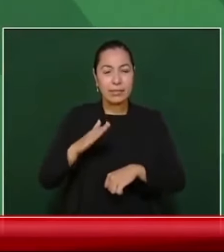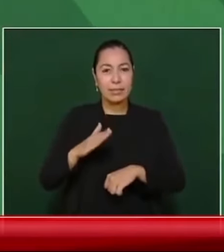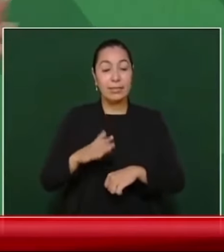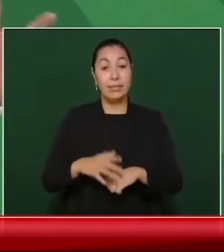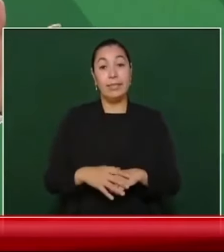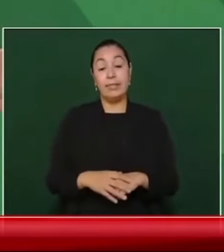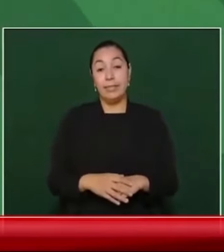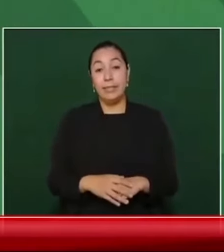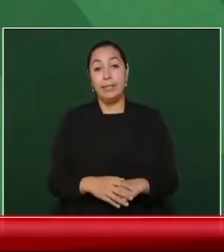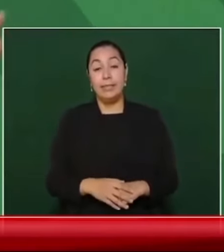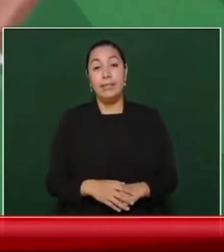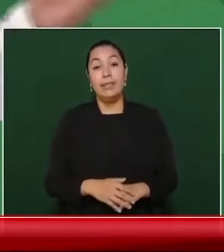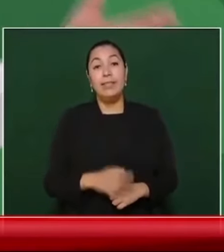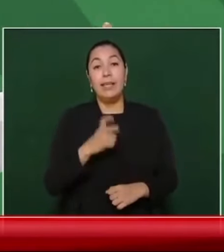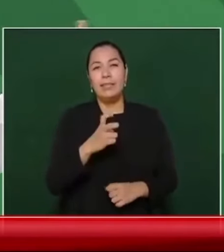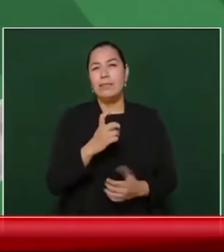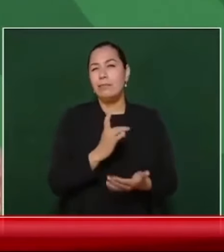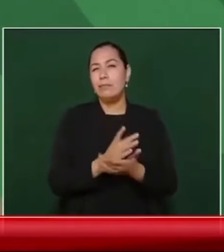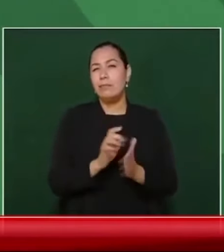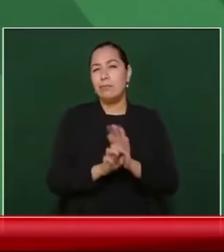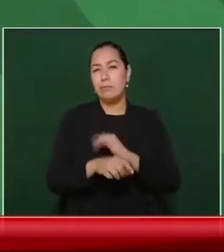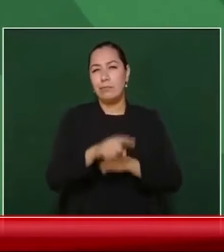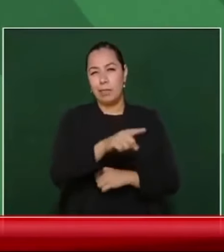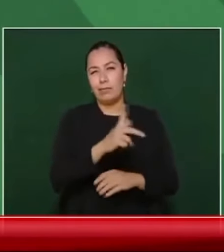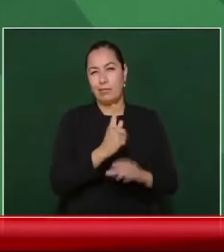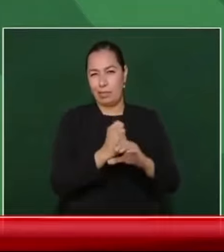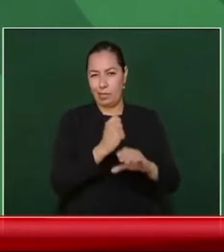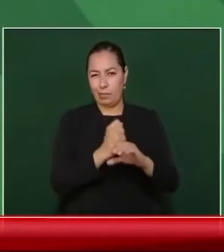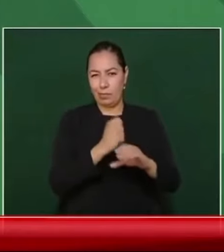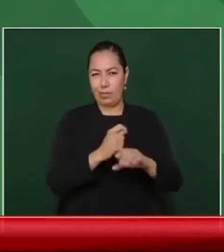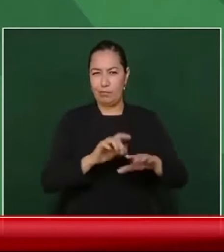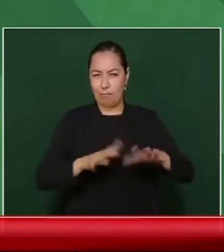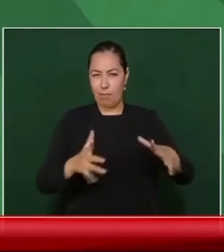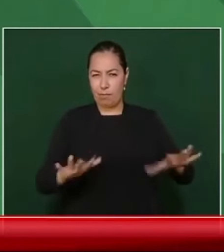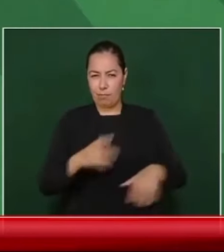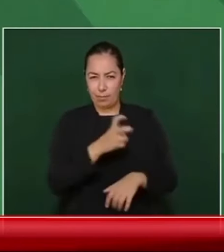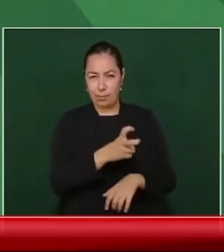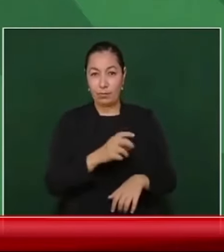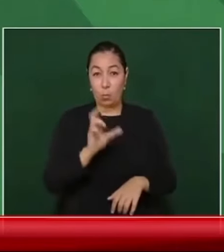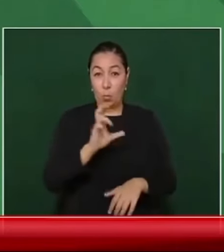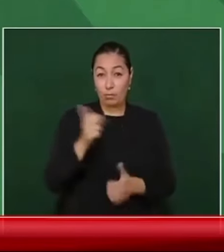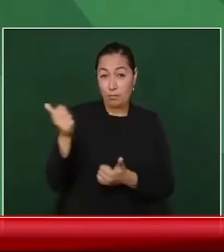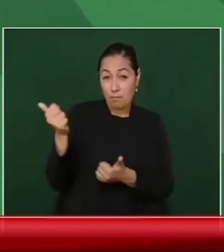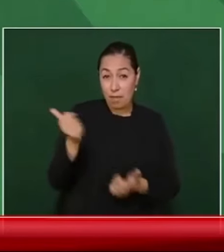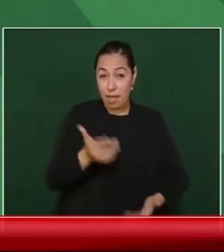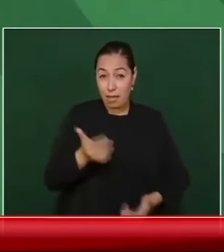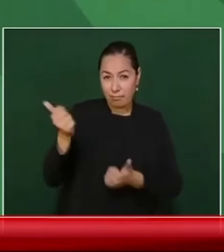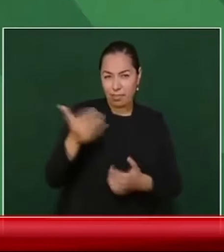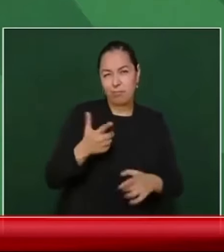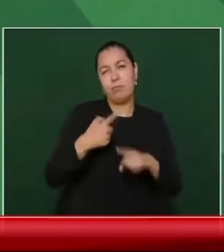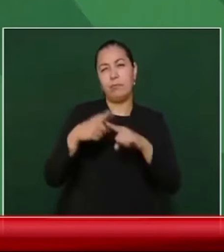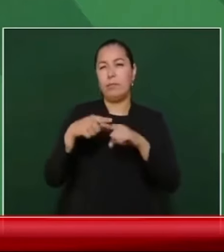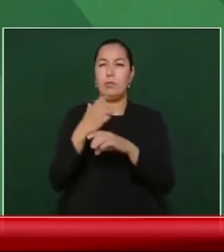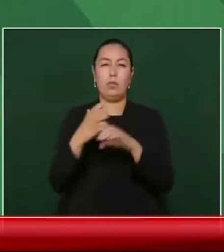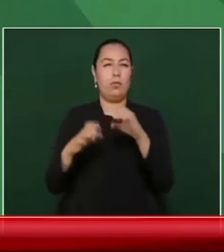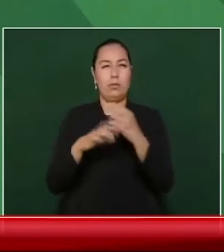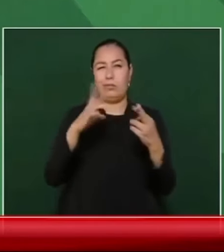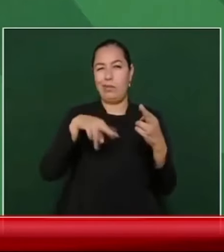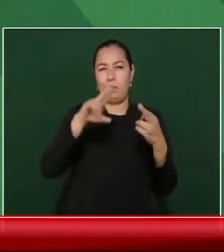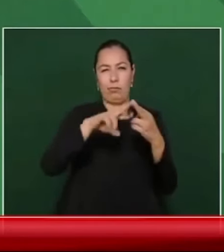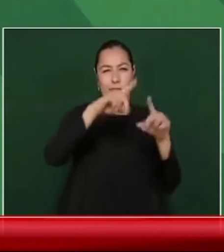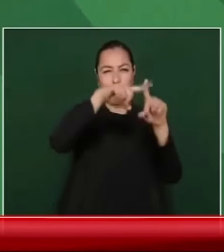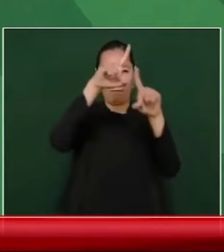solo el transporte marítimo entra en mercancías de otras regiones